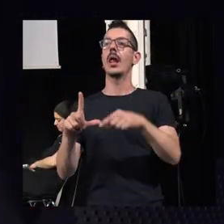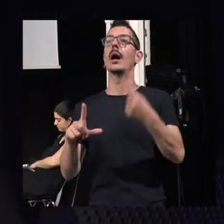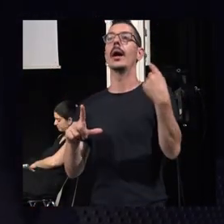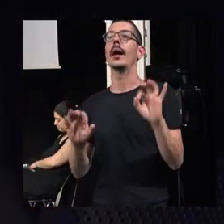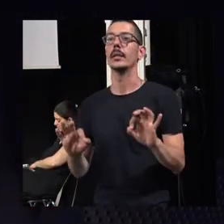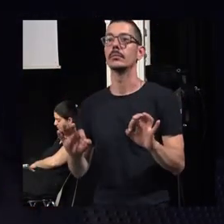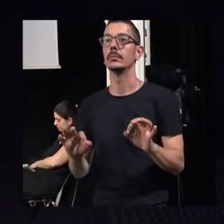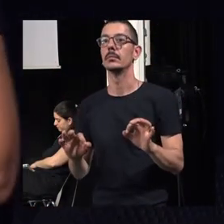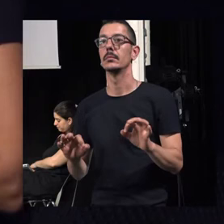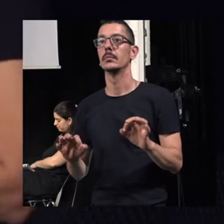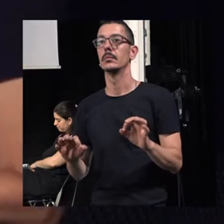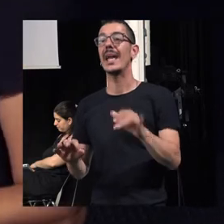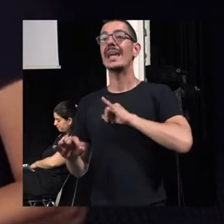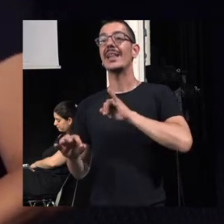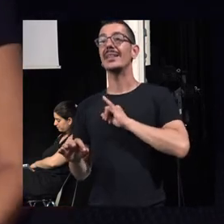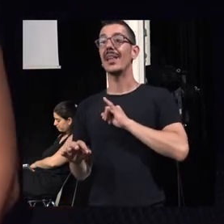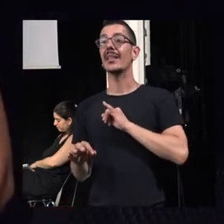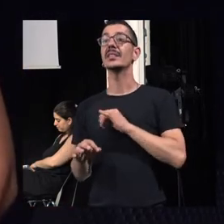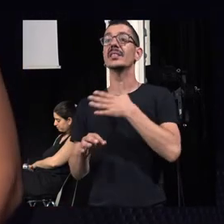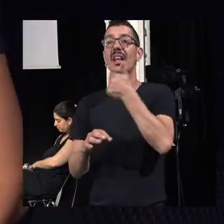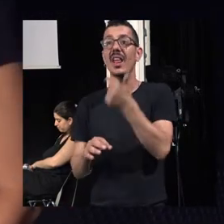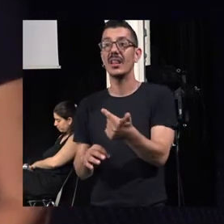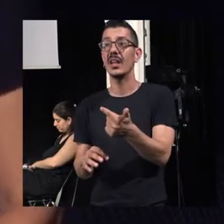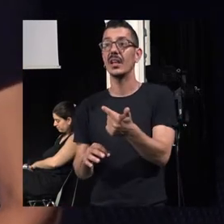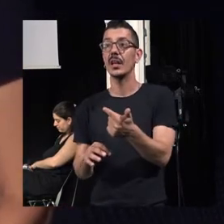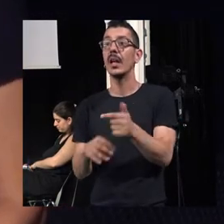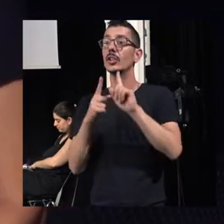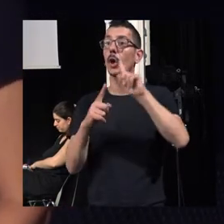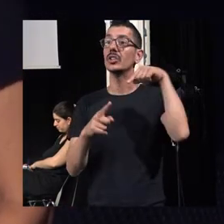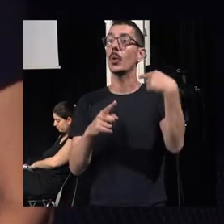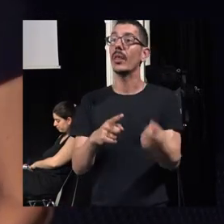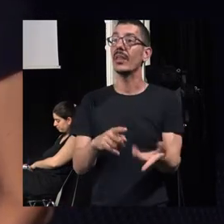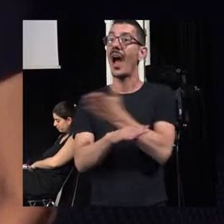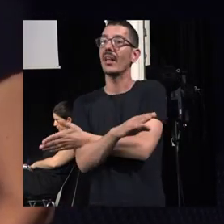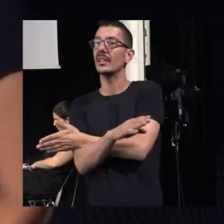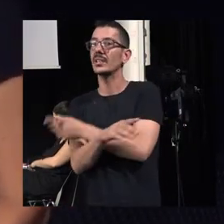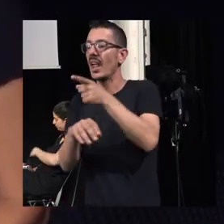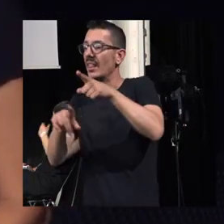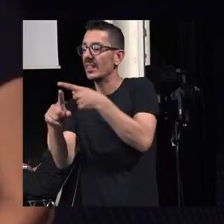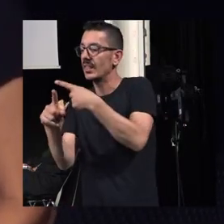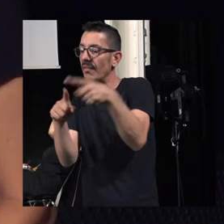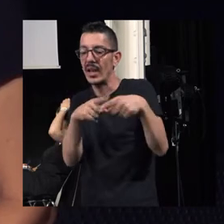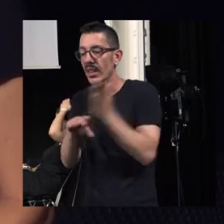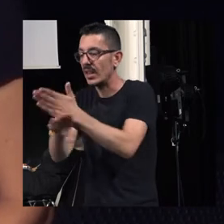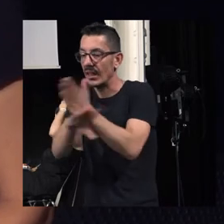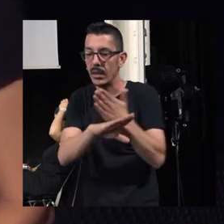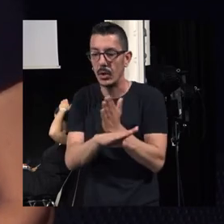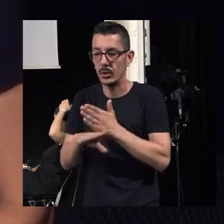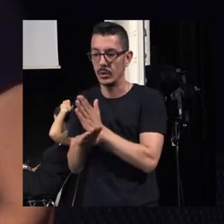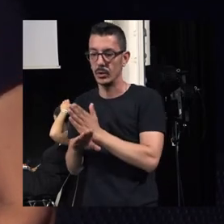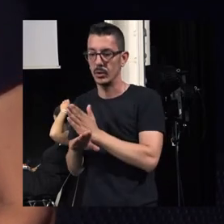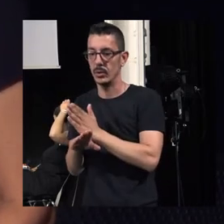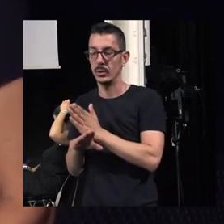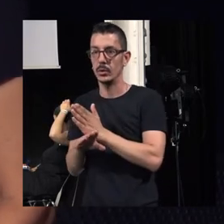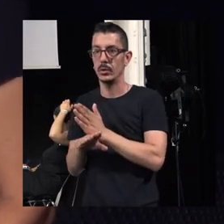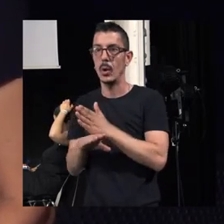Es decir, las identidades se conforman como efecto de la diferenciación, como productos de los mecanismos